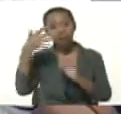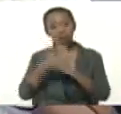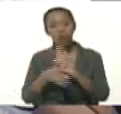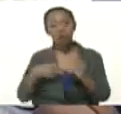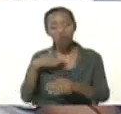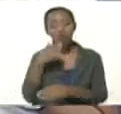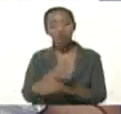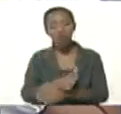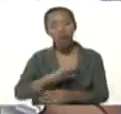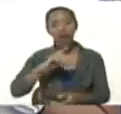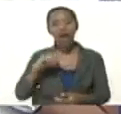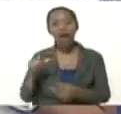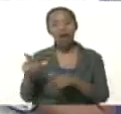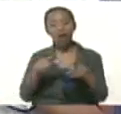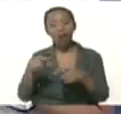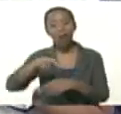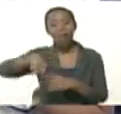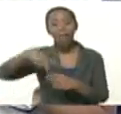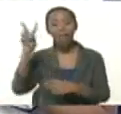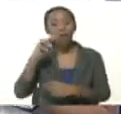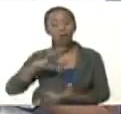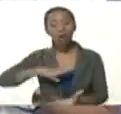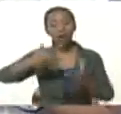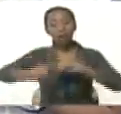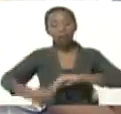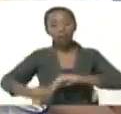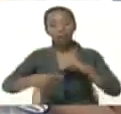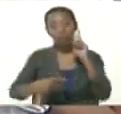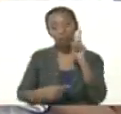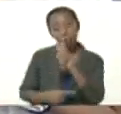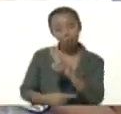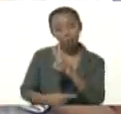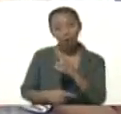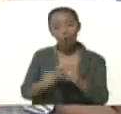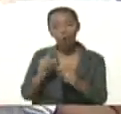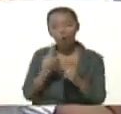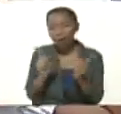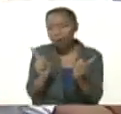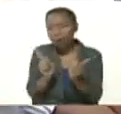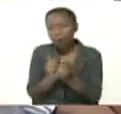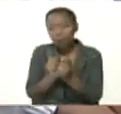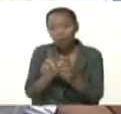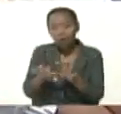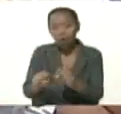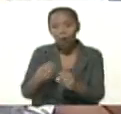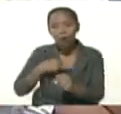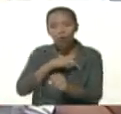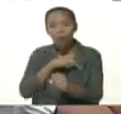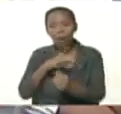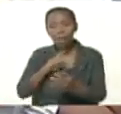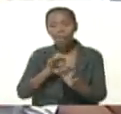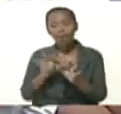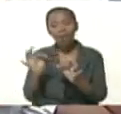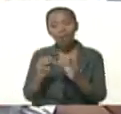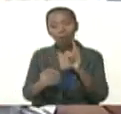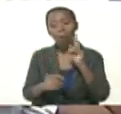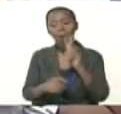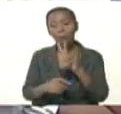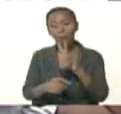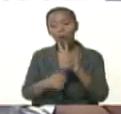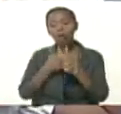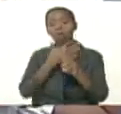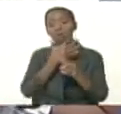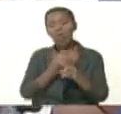la tienda CLAC de Plaza Venezuela con Cilia. Hicimos una pequeña compra con nuestro Petro. Y la cosa fue